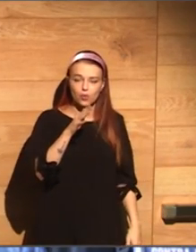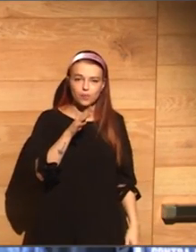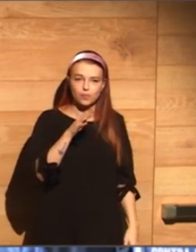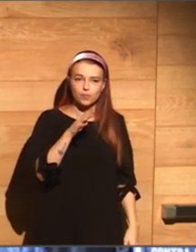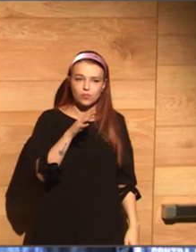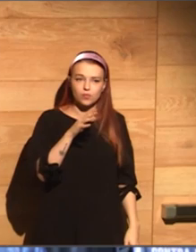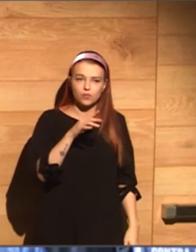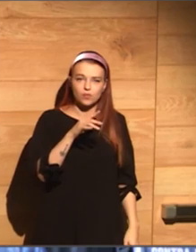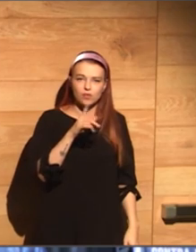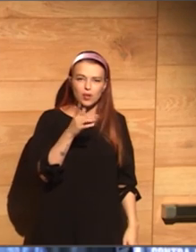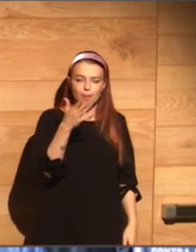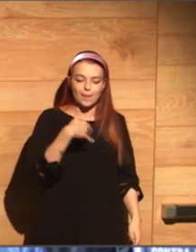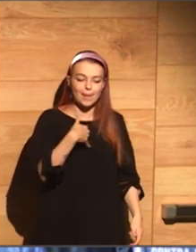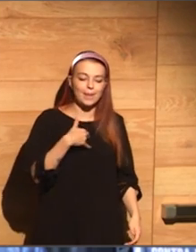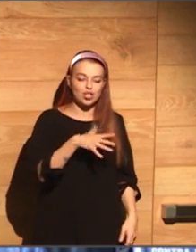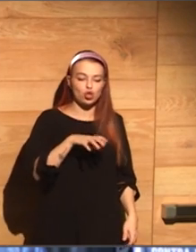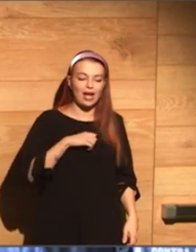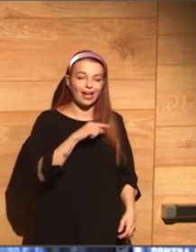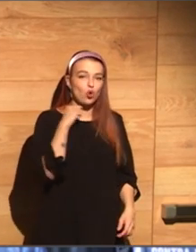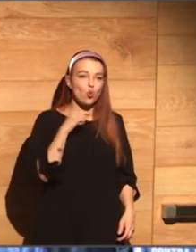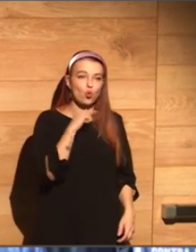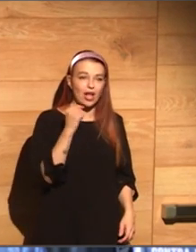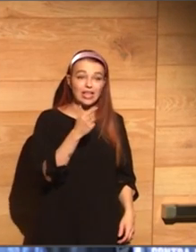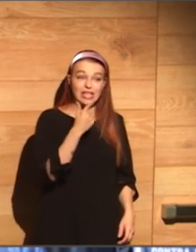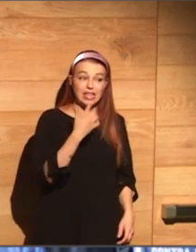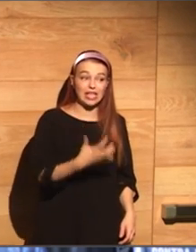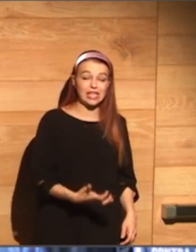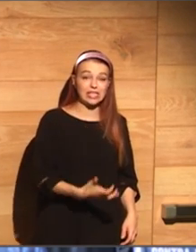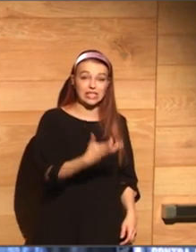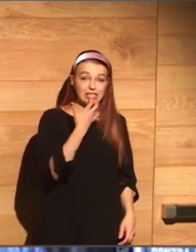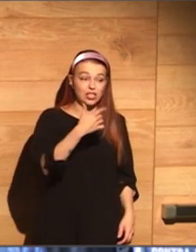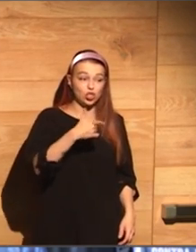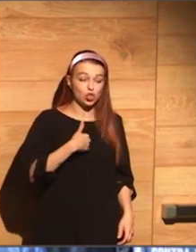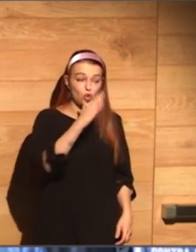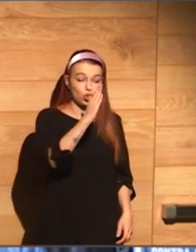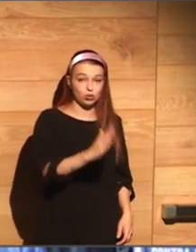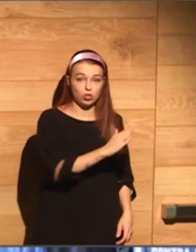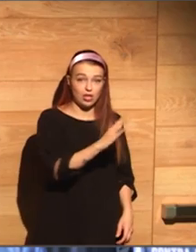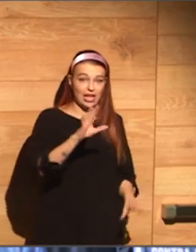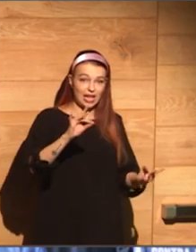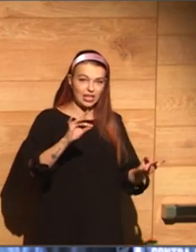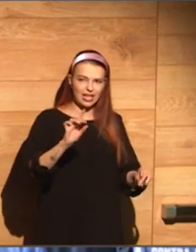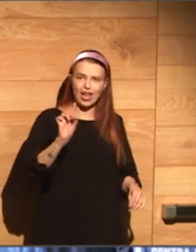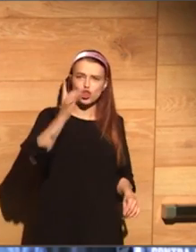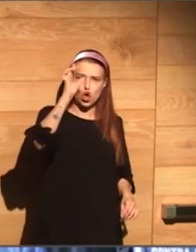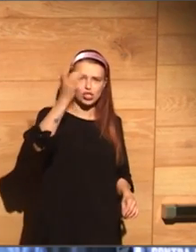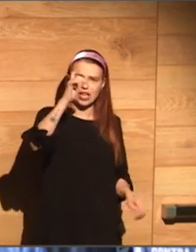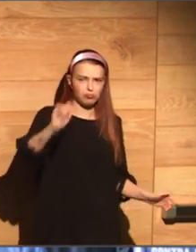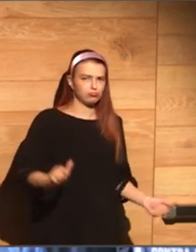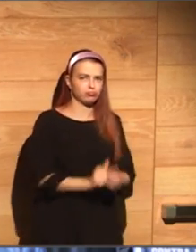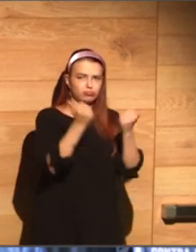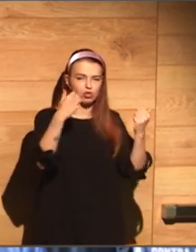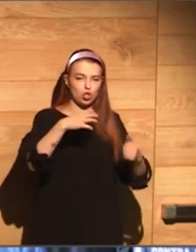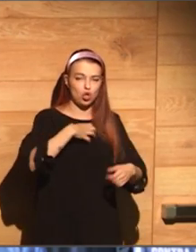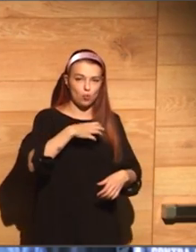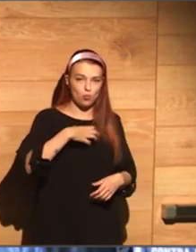asiste a un adulterio, dice: lo que yo uno en la tierra no lo separa ni Dios en el cielo. Y constantemente además tenemos este tipo de declaraciones, ¿no? Como cuando